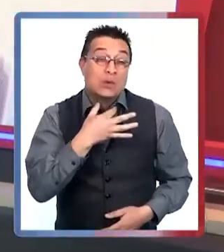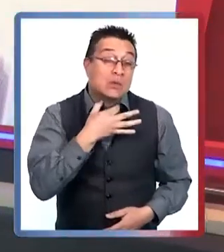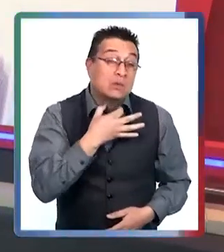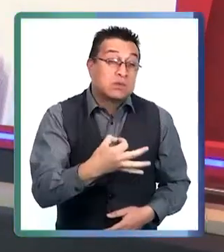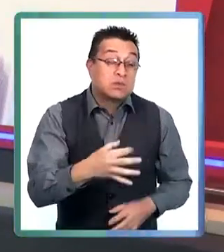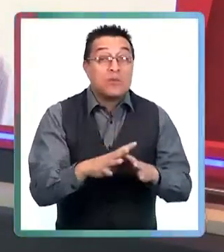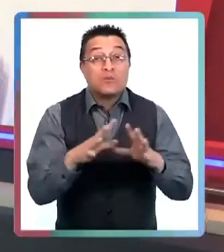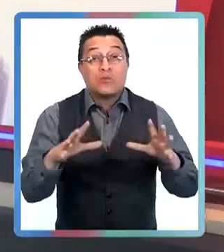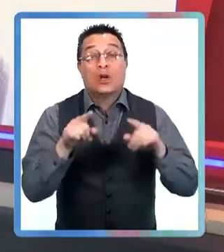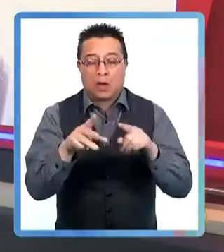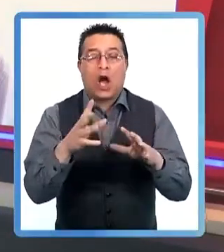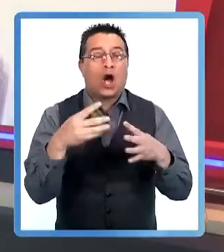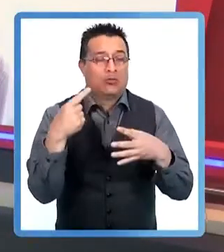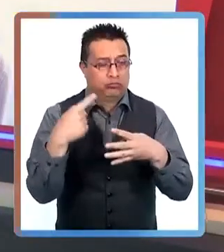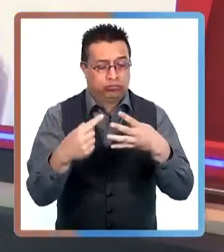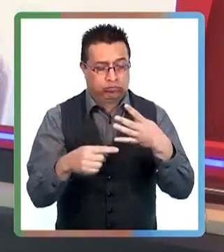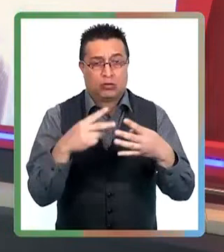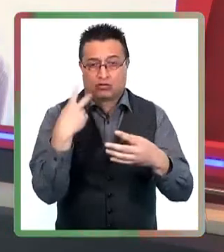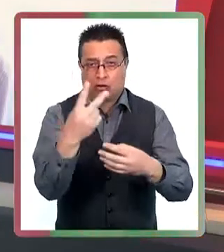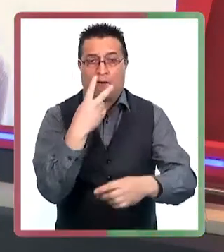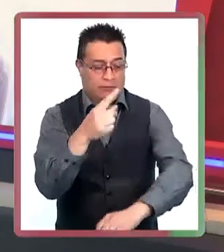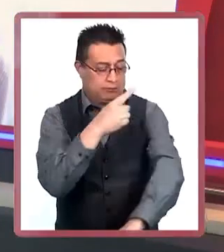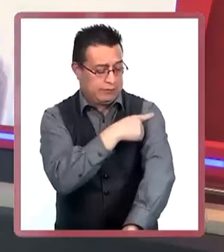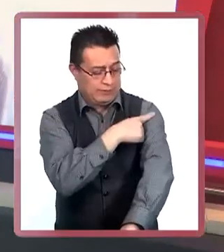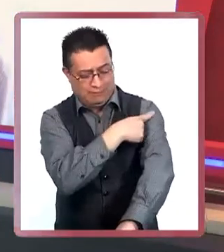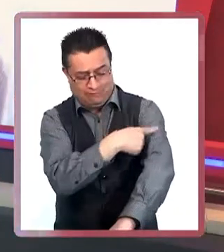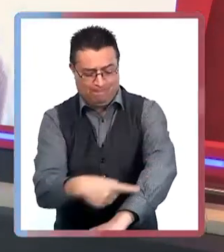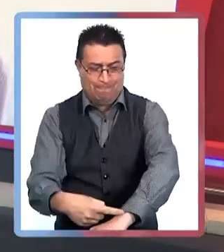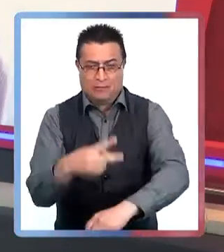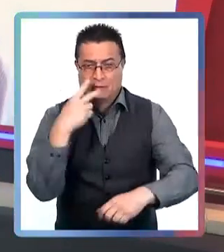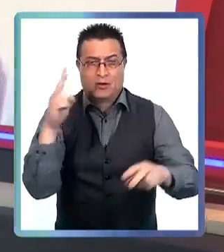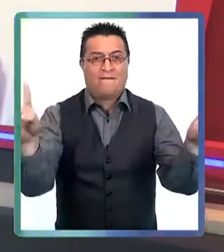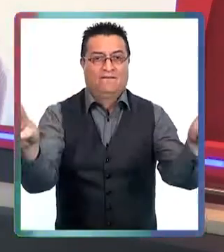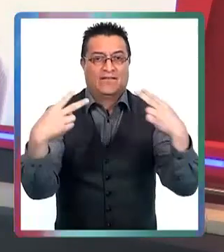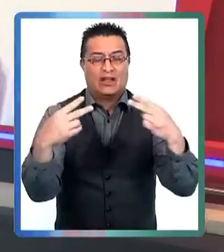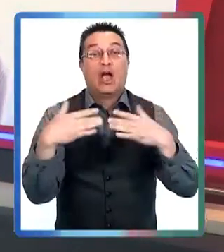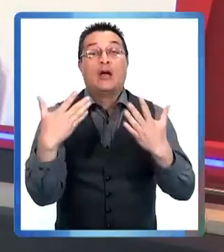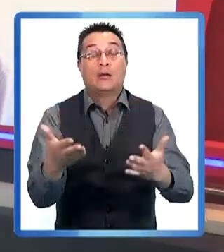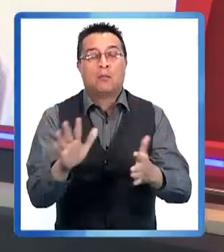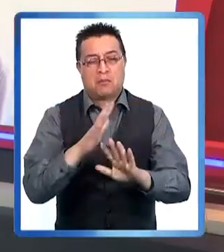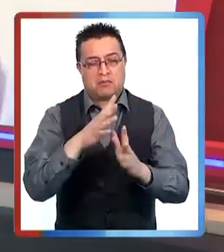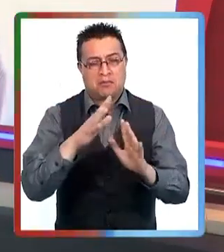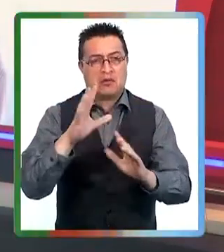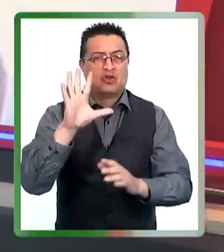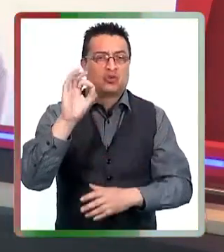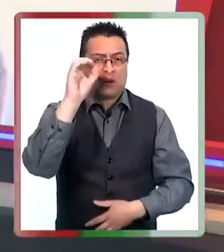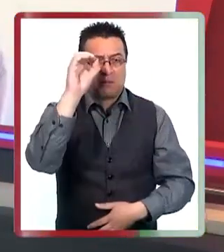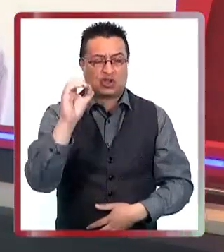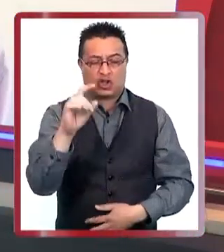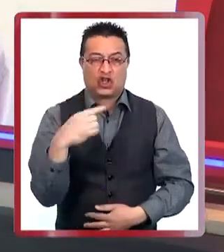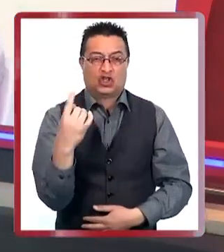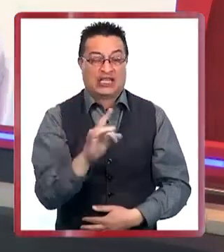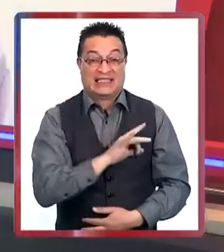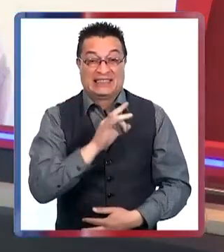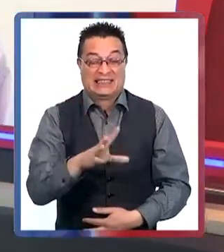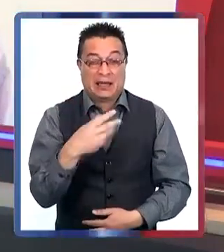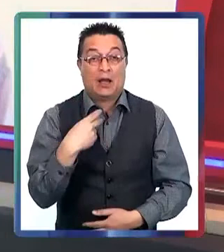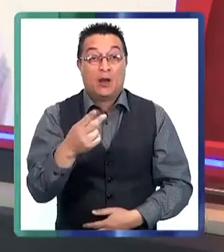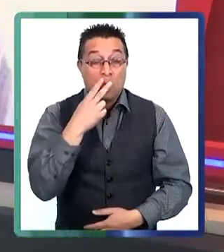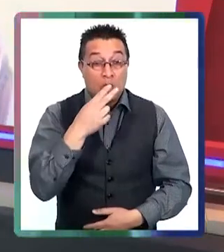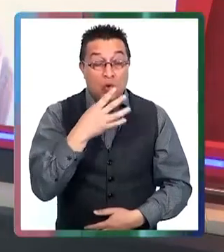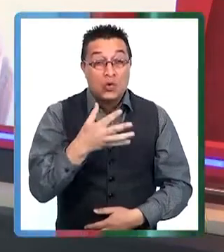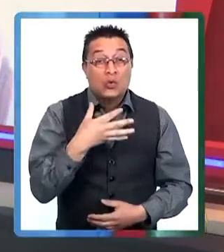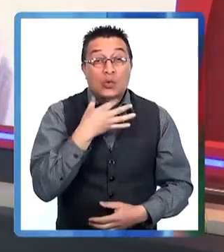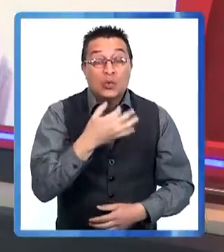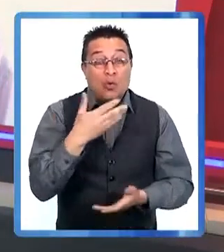escuchado cifras muy duras. Nos están viendo desde Arica a Magallanes y, por ejemplo, la mitad de las personas que consume